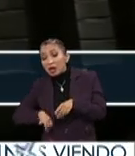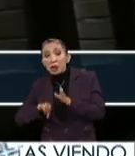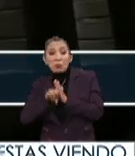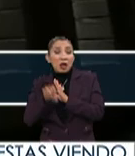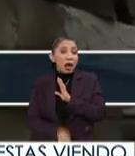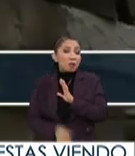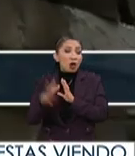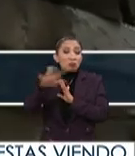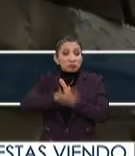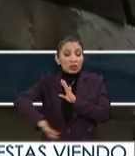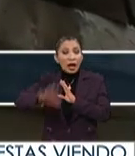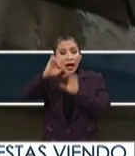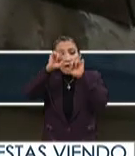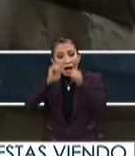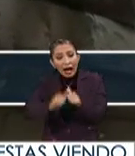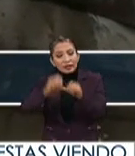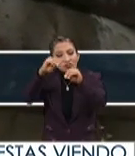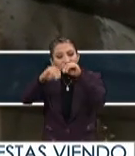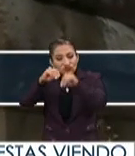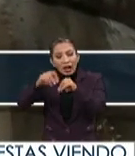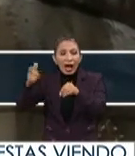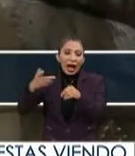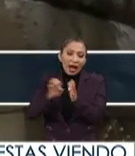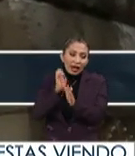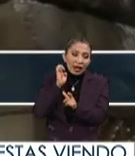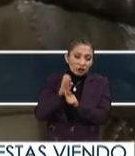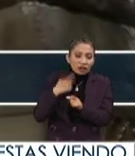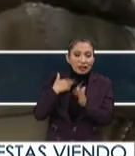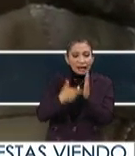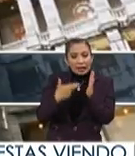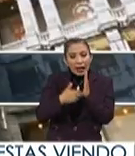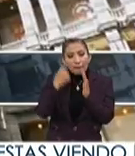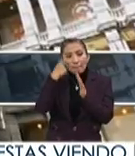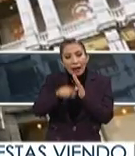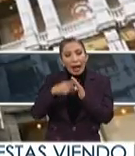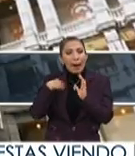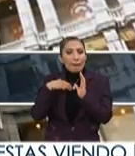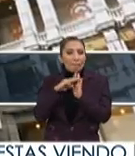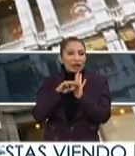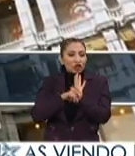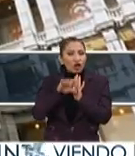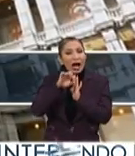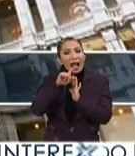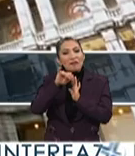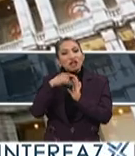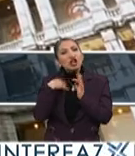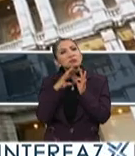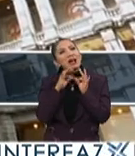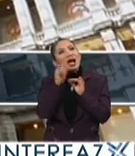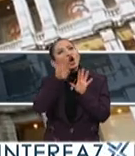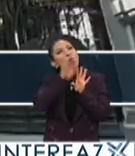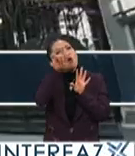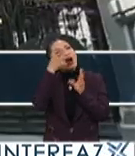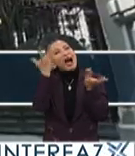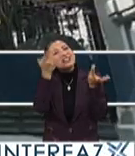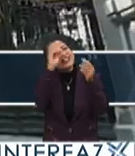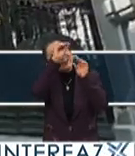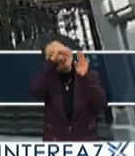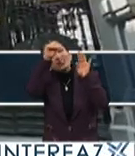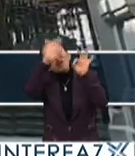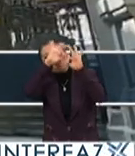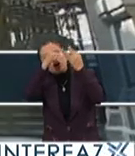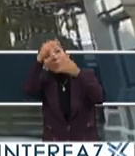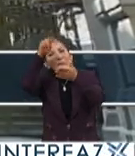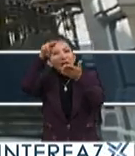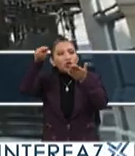por las cuestiones plásticas. Entonces generamos talleres, como el método Caravaggio, donde explican un poco cómo se constituye la forma